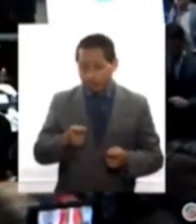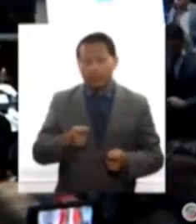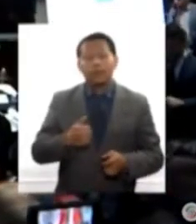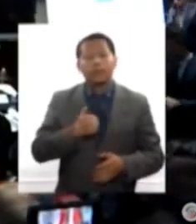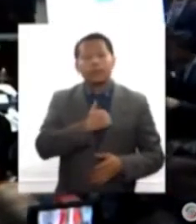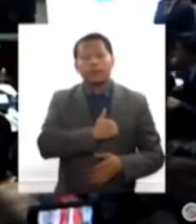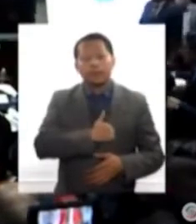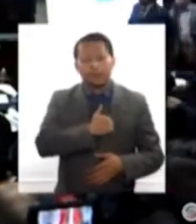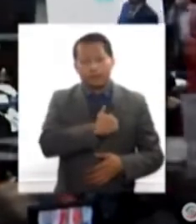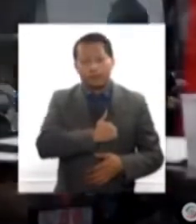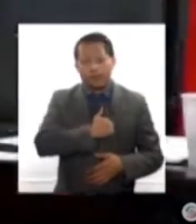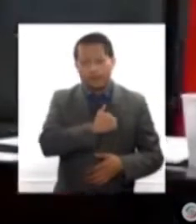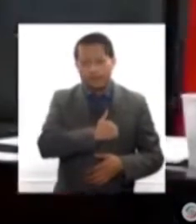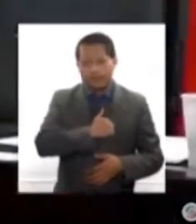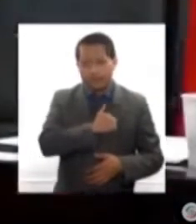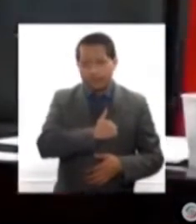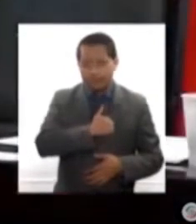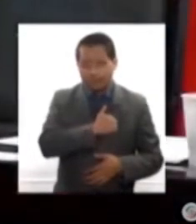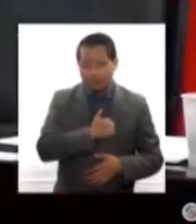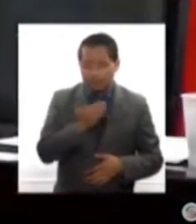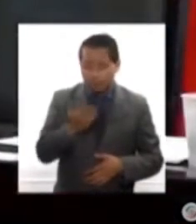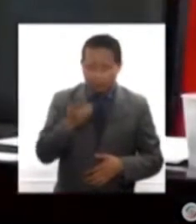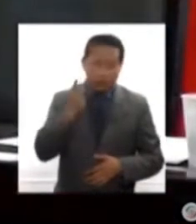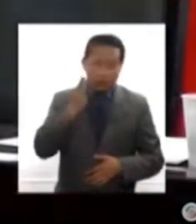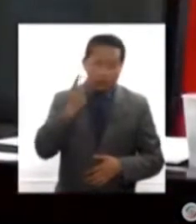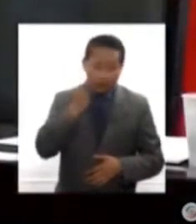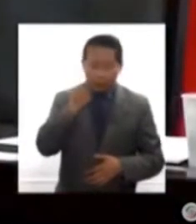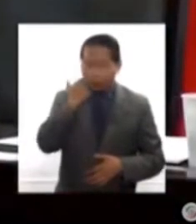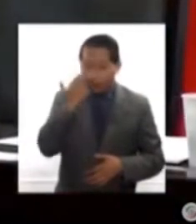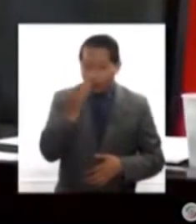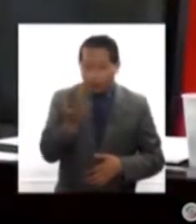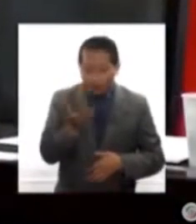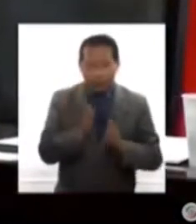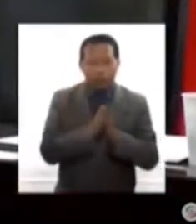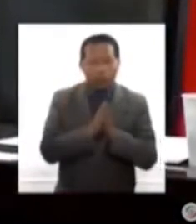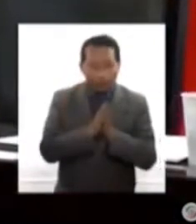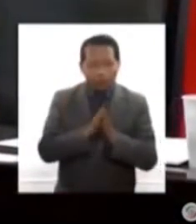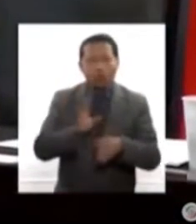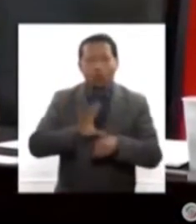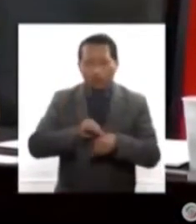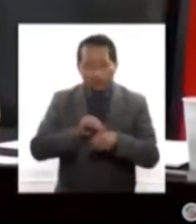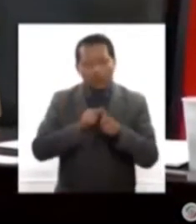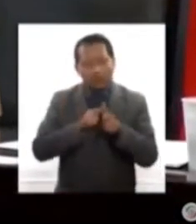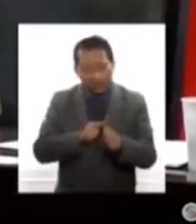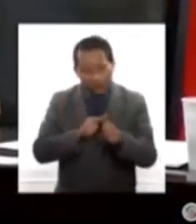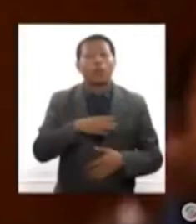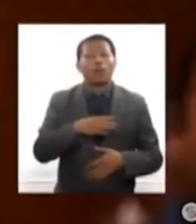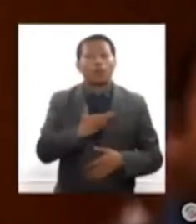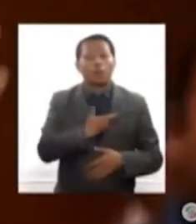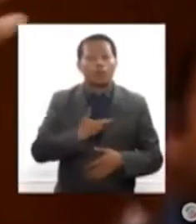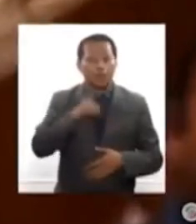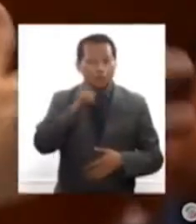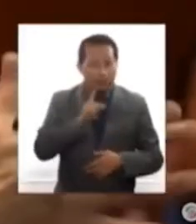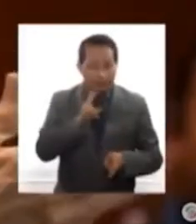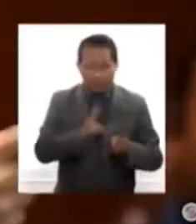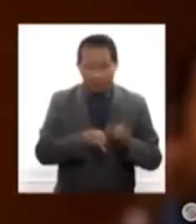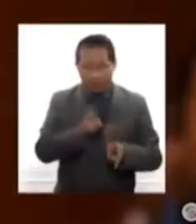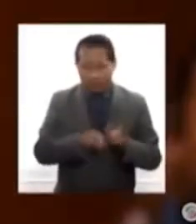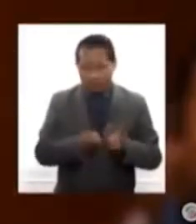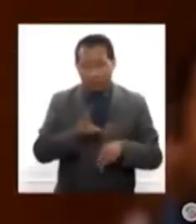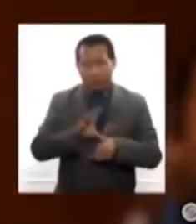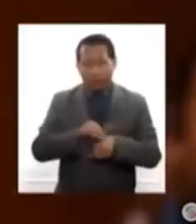comisión. Y en el cuarto resolutivo, o tercero, no me lo sé de memoria, dice: no se va